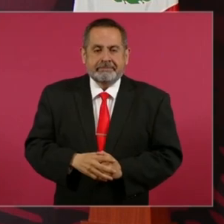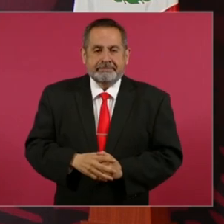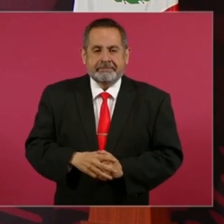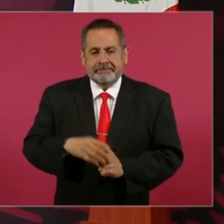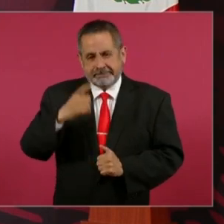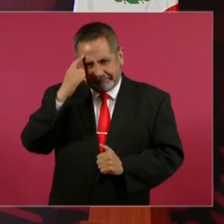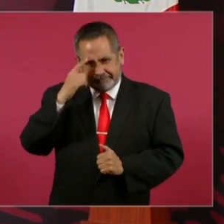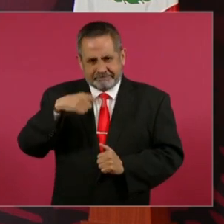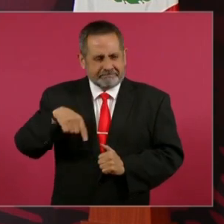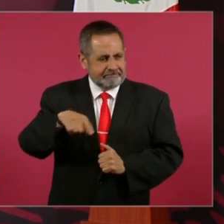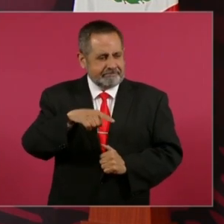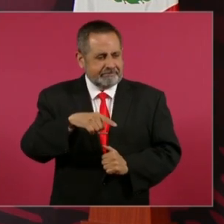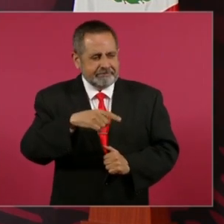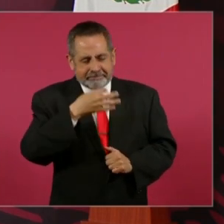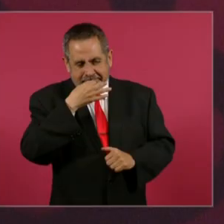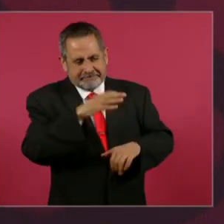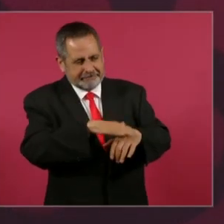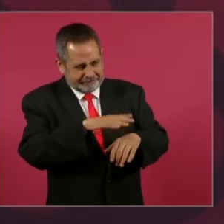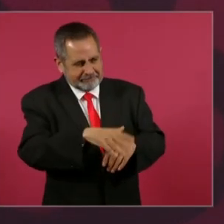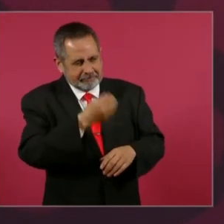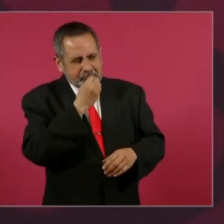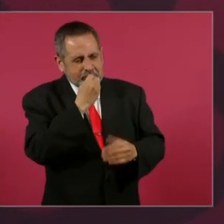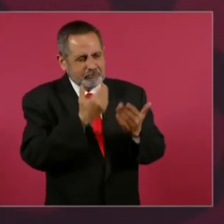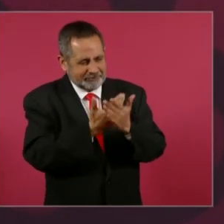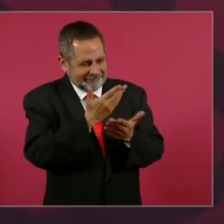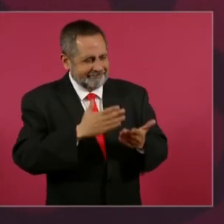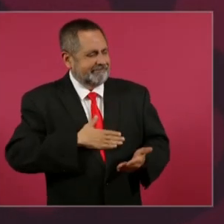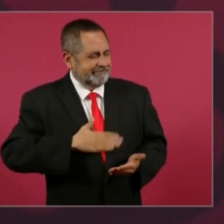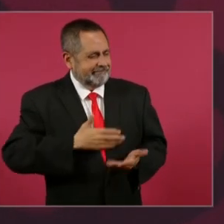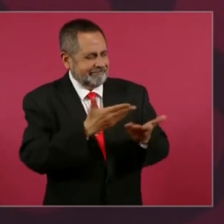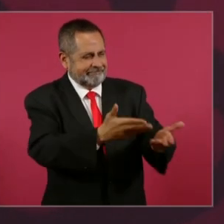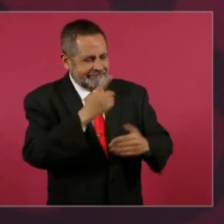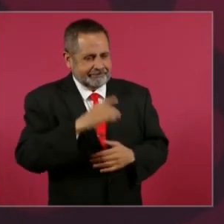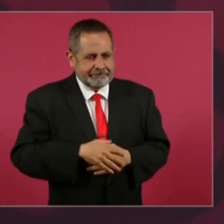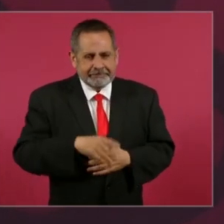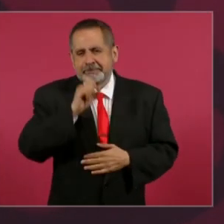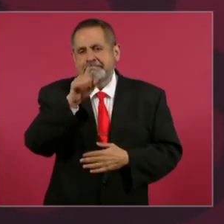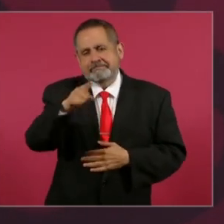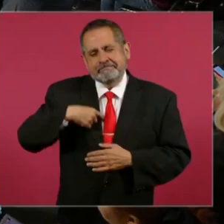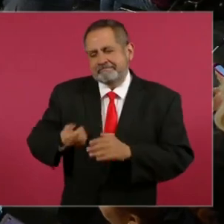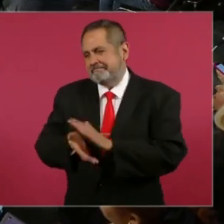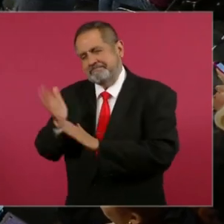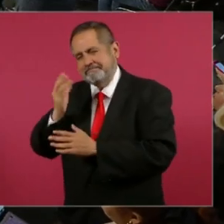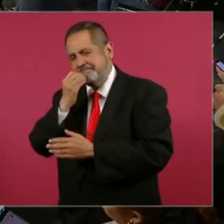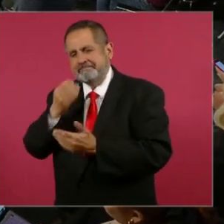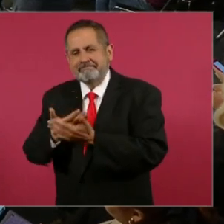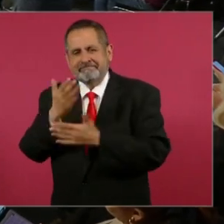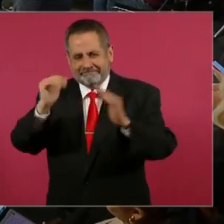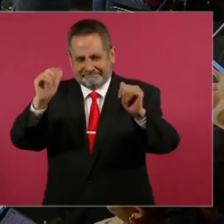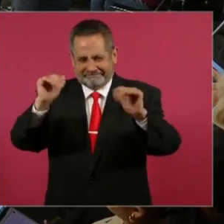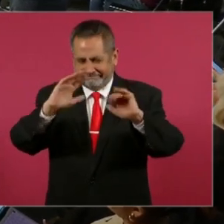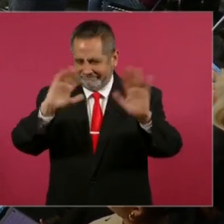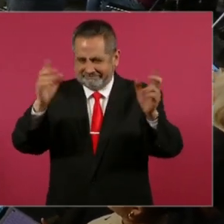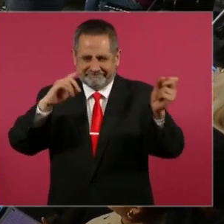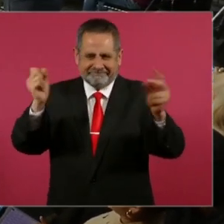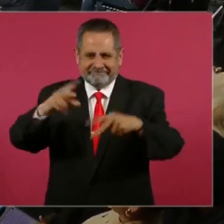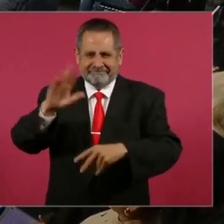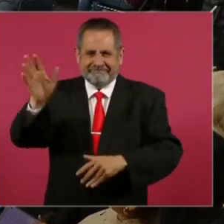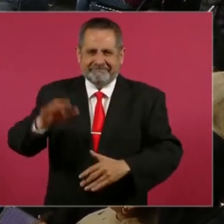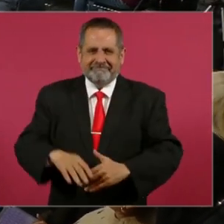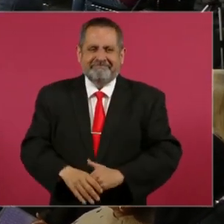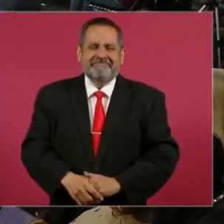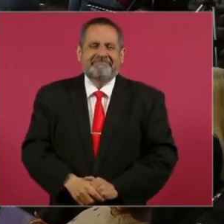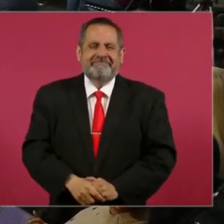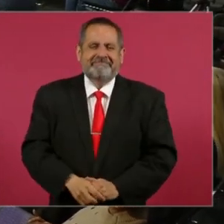Para el desayuno de nuestros adversarios. Y ya nosotros también vámonos a desayunar. Adiós, adiós. Ahí nos vemos.